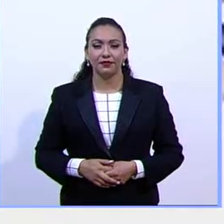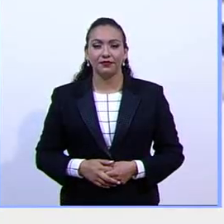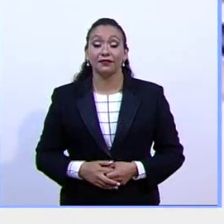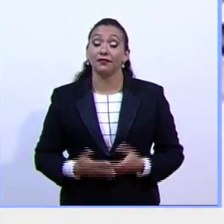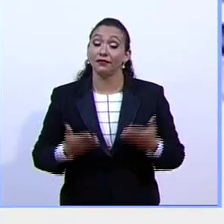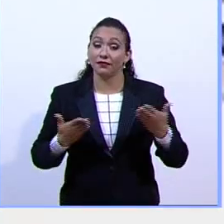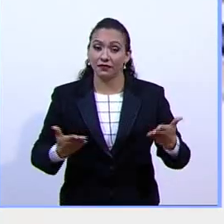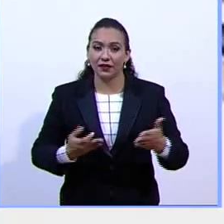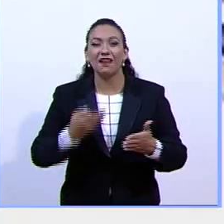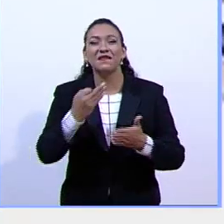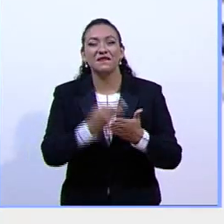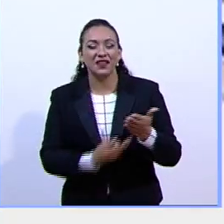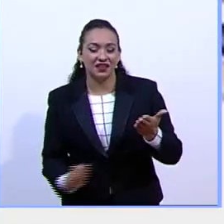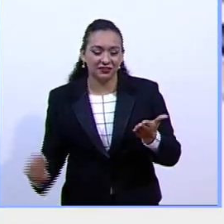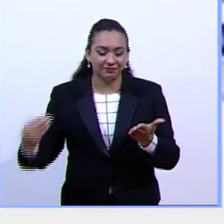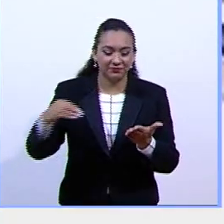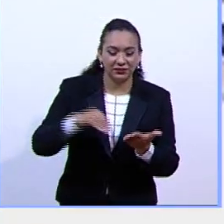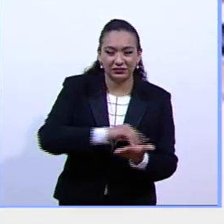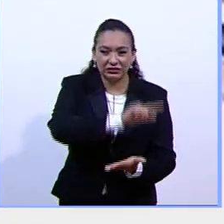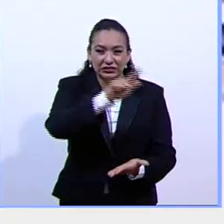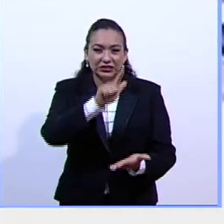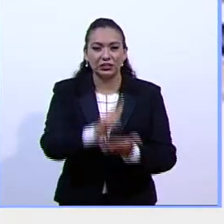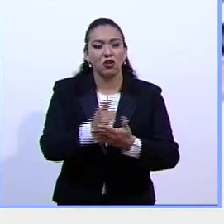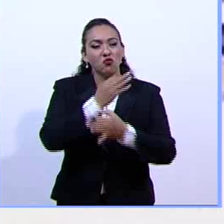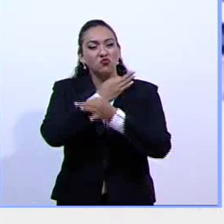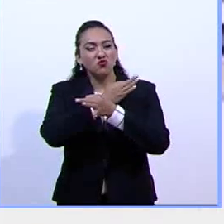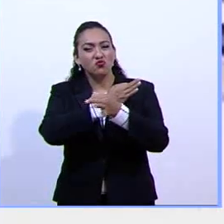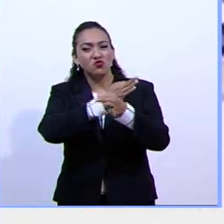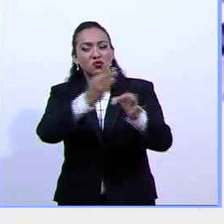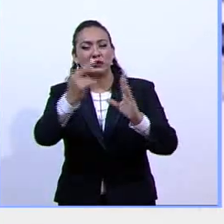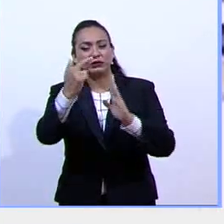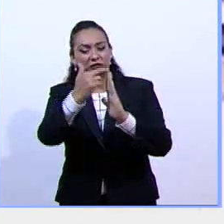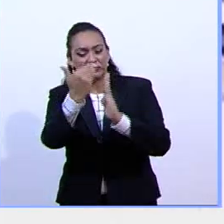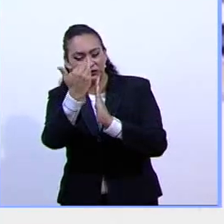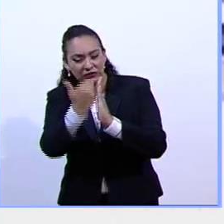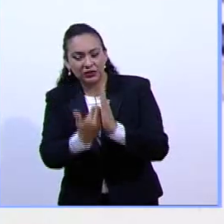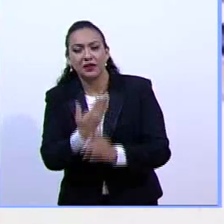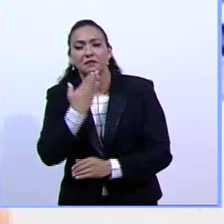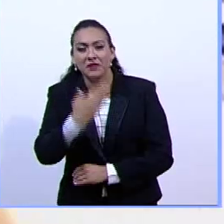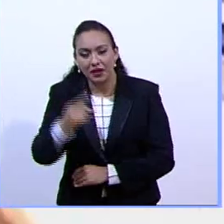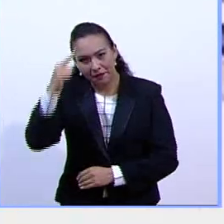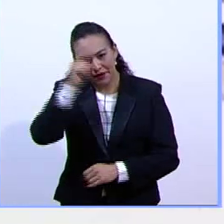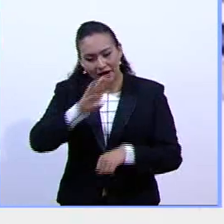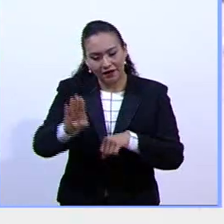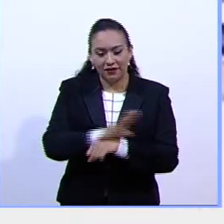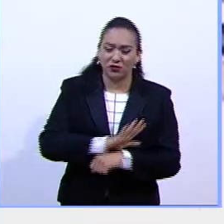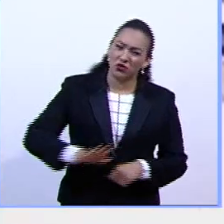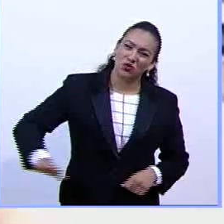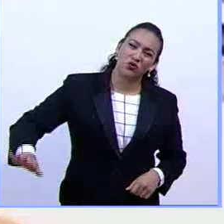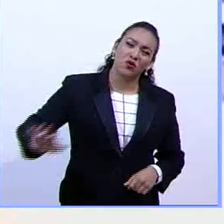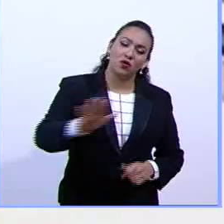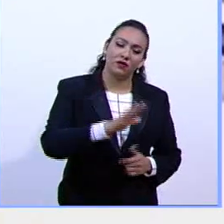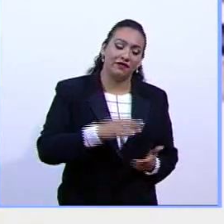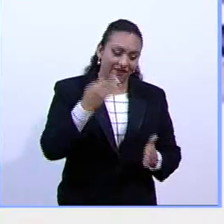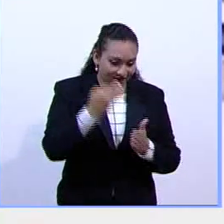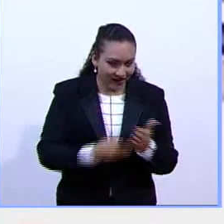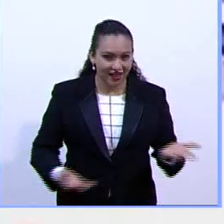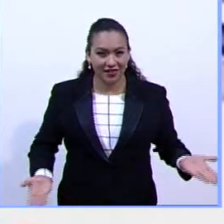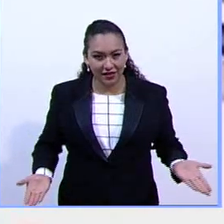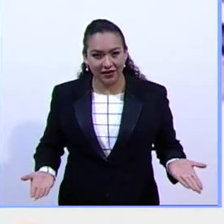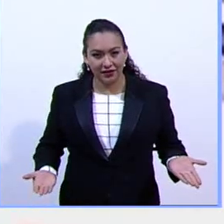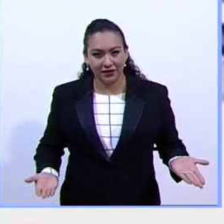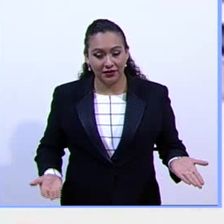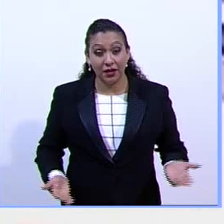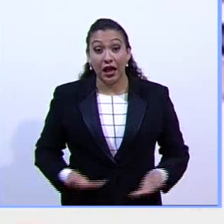Faltan políticas públicas. Hay un problema todavía. Y además, no dejemos de